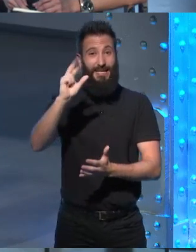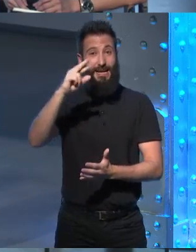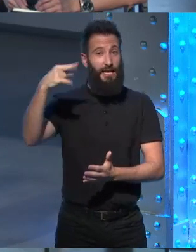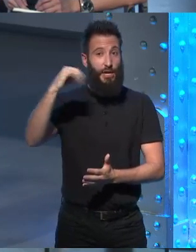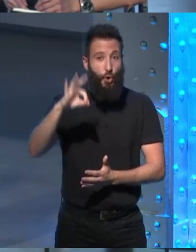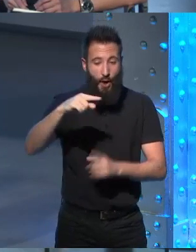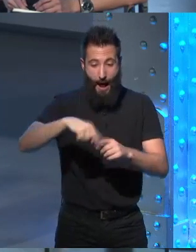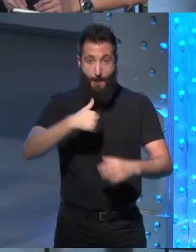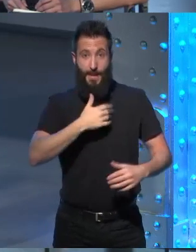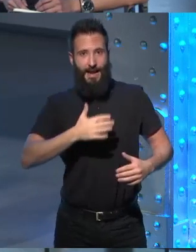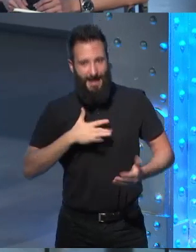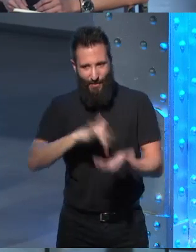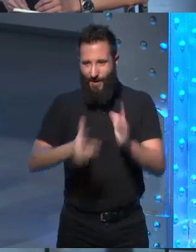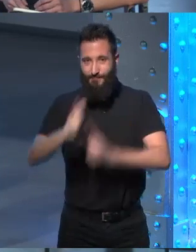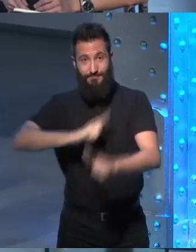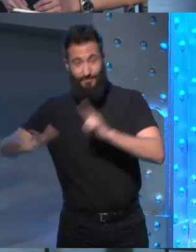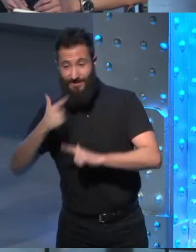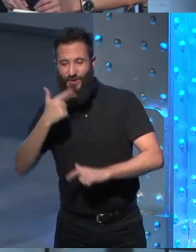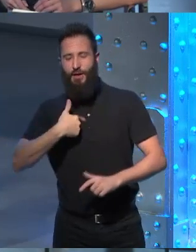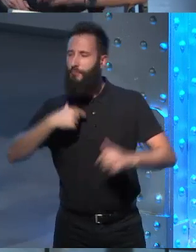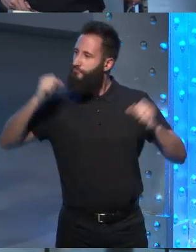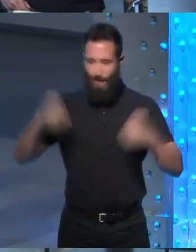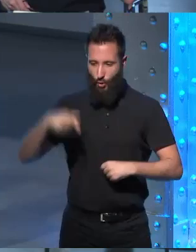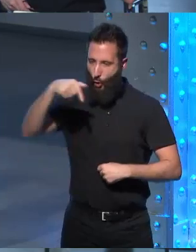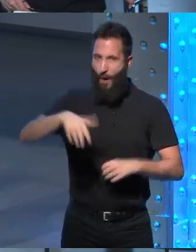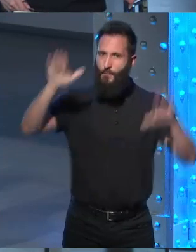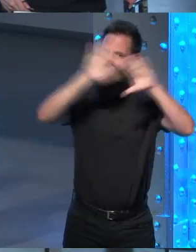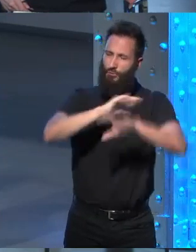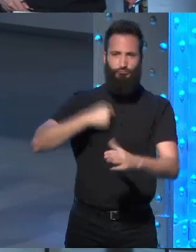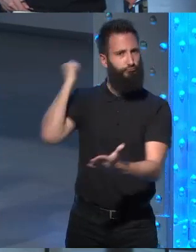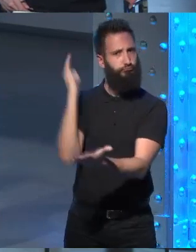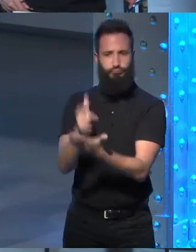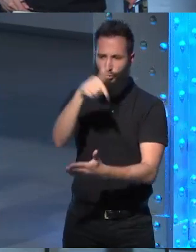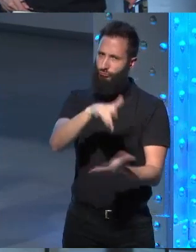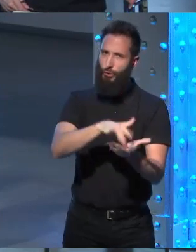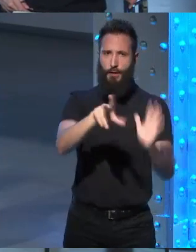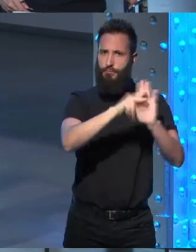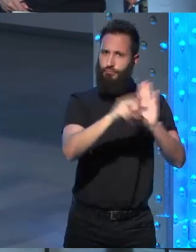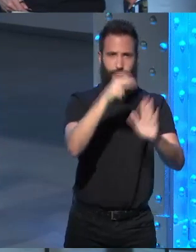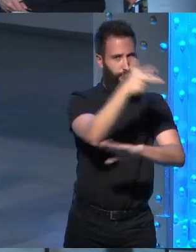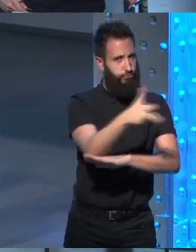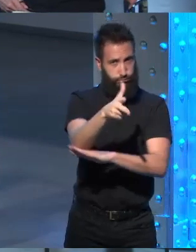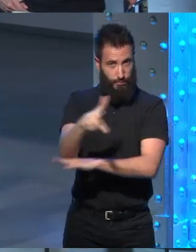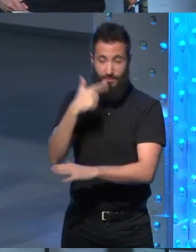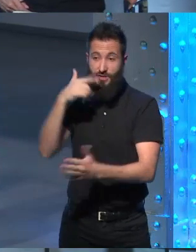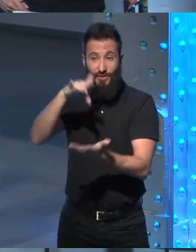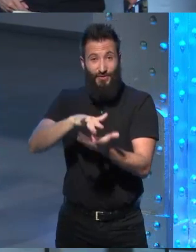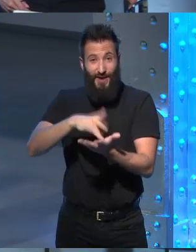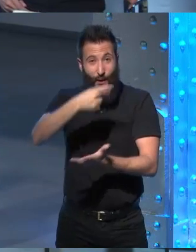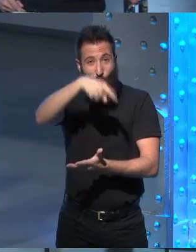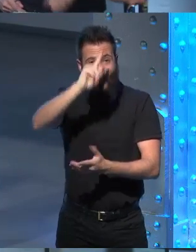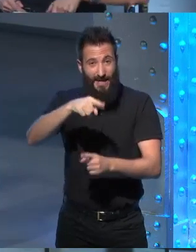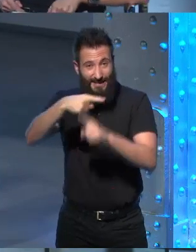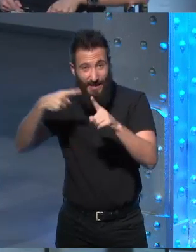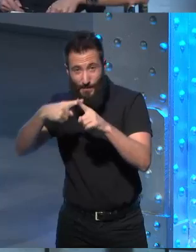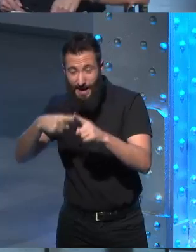esta noche, por mis cojones, que se graba. Sí, sí, sí. Y en lo que había sido un mes y medio, pues en una noche...